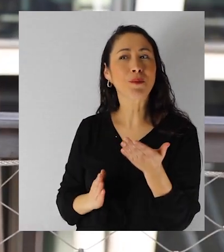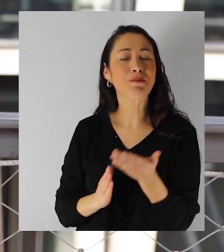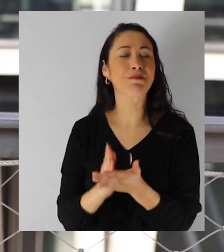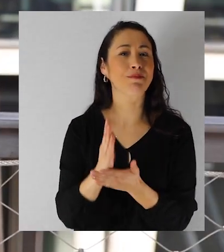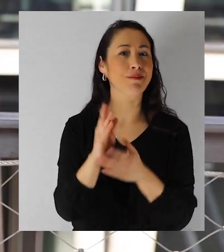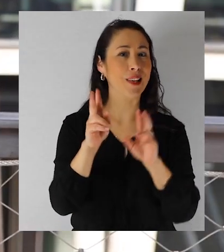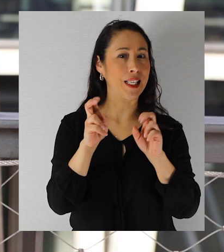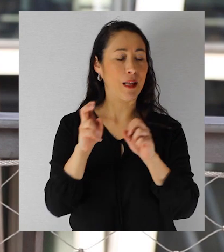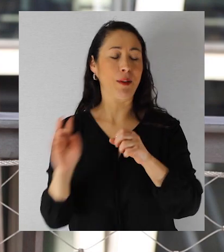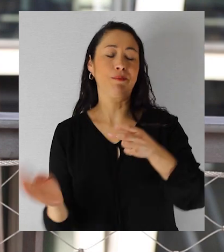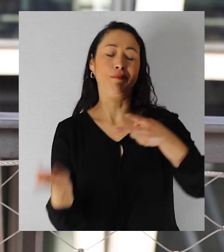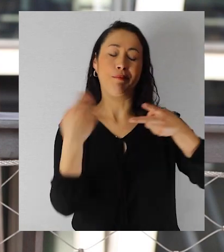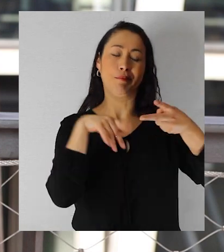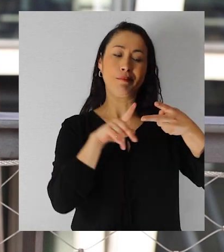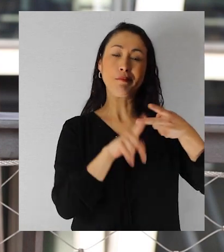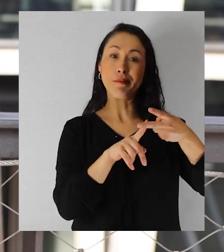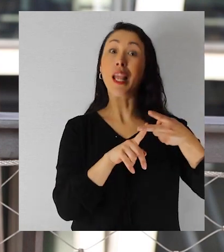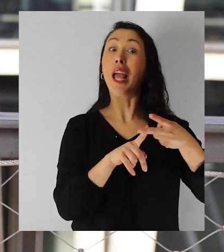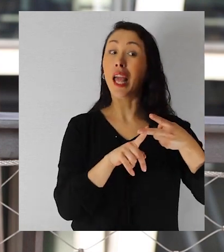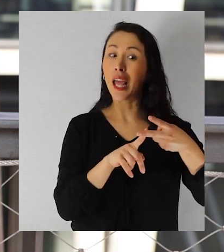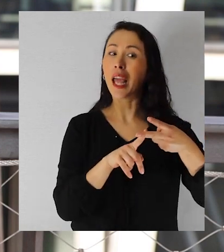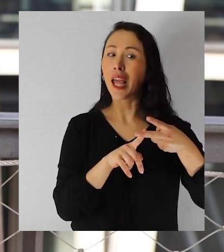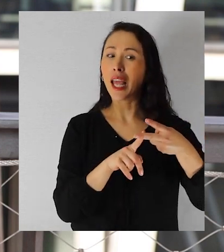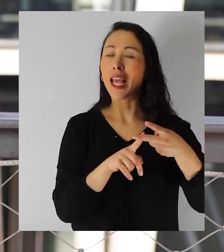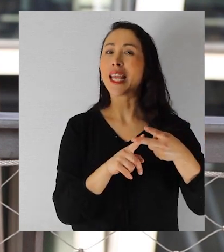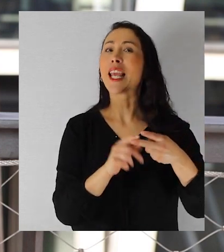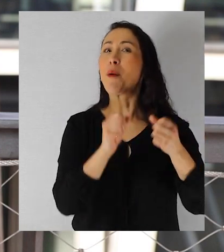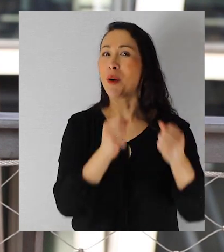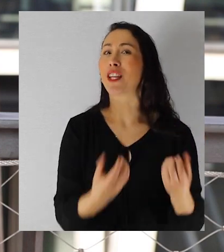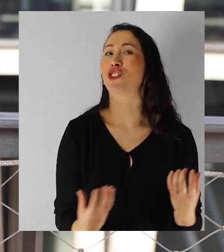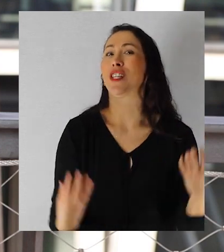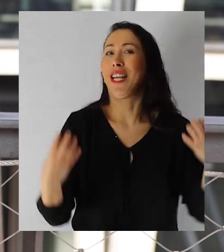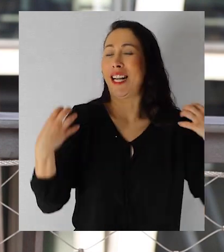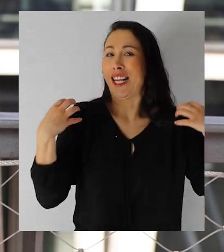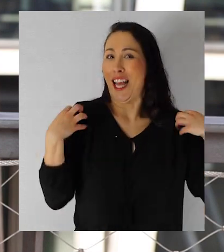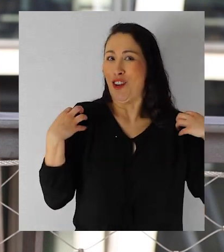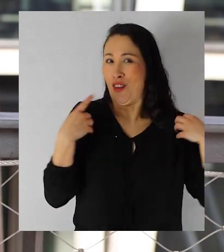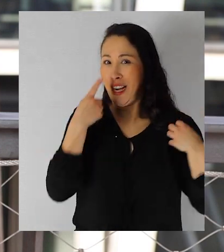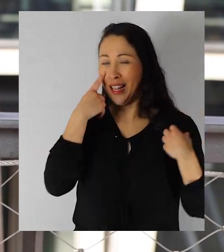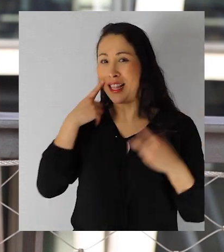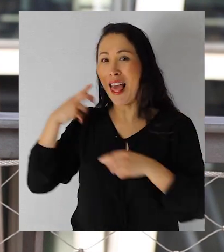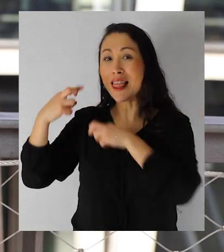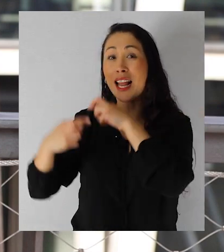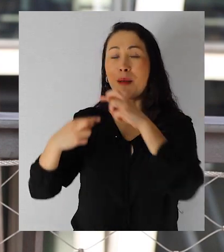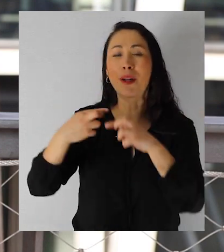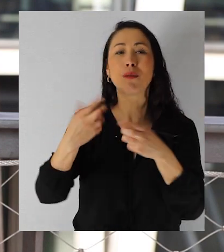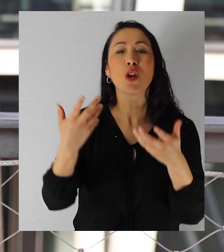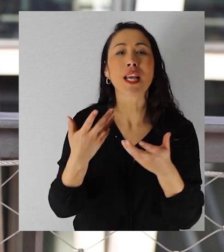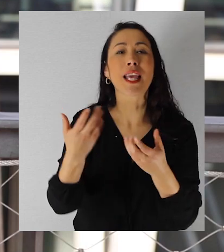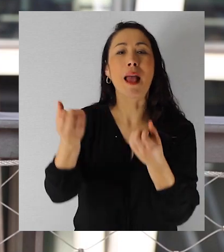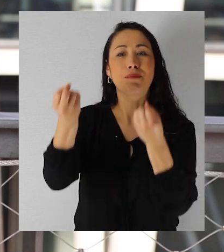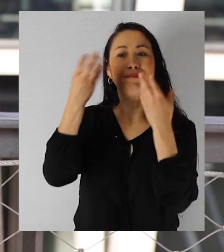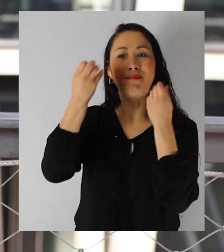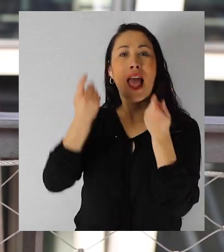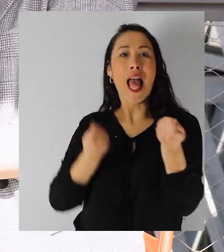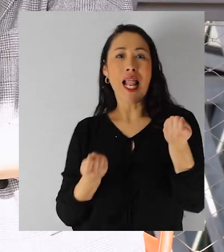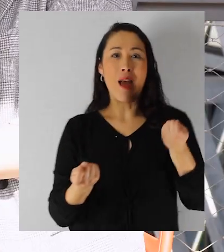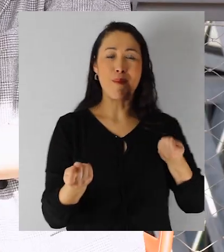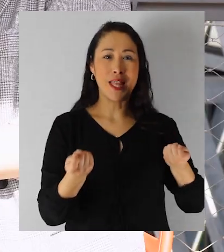tema. Pero por otro lado, y es algo que sí nos podemos hacer cargo en este Día de los Patrimonios, tiene que ver con la formación en la mediación